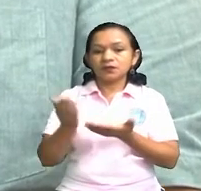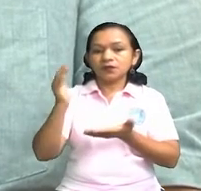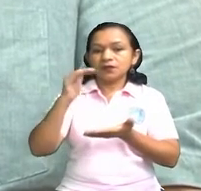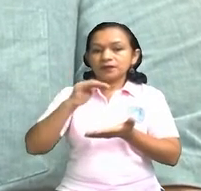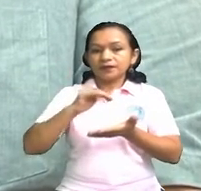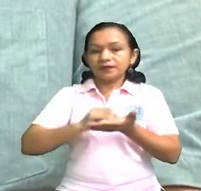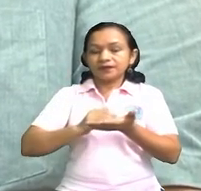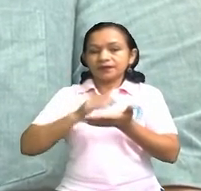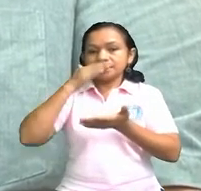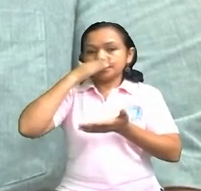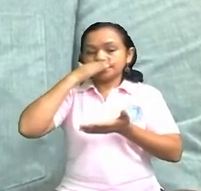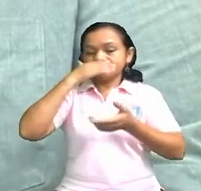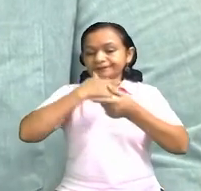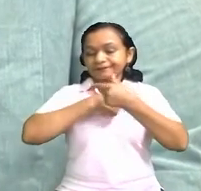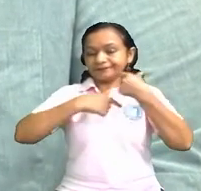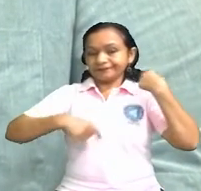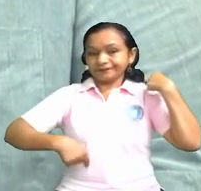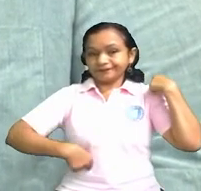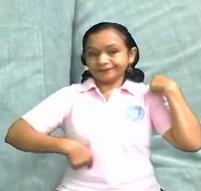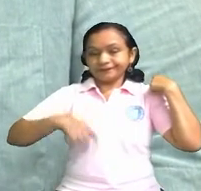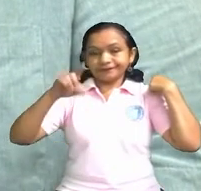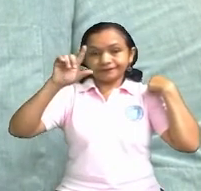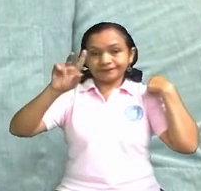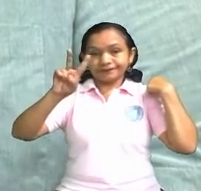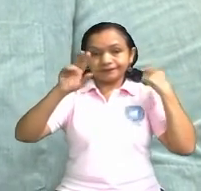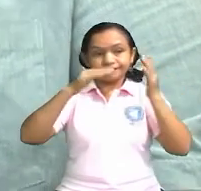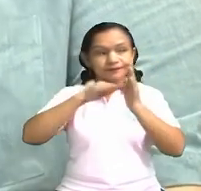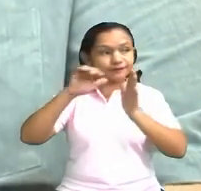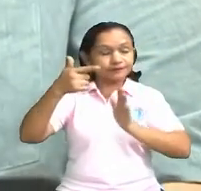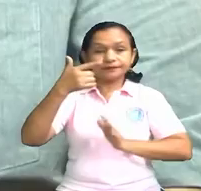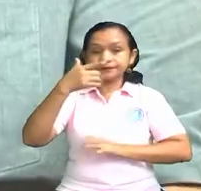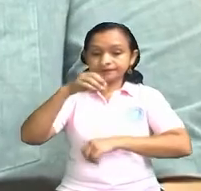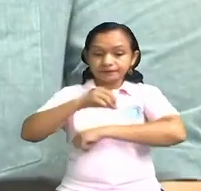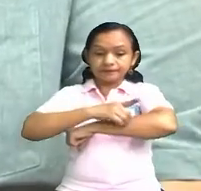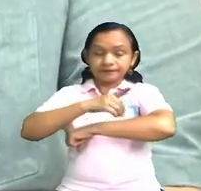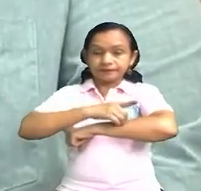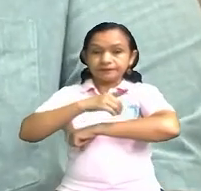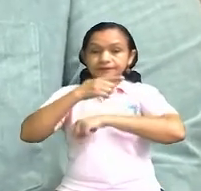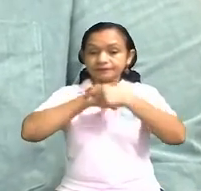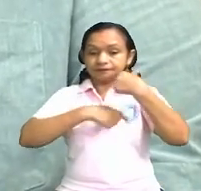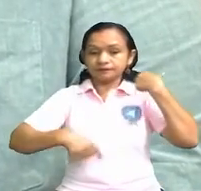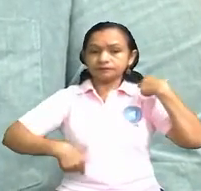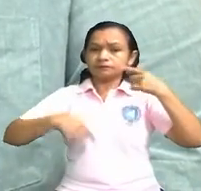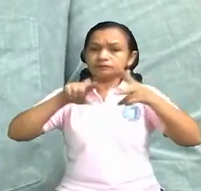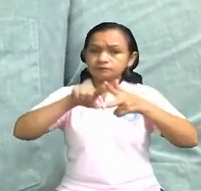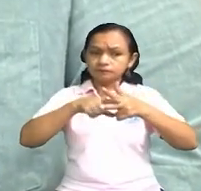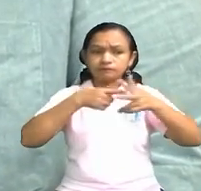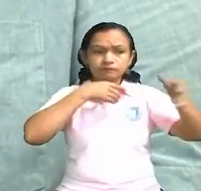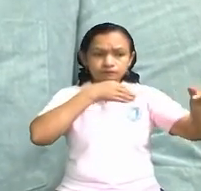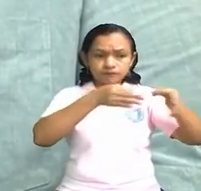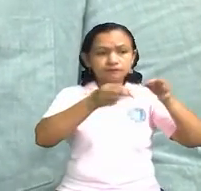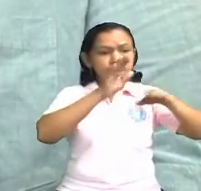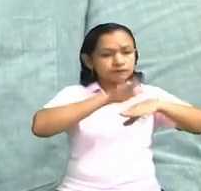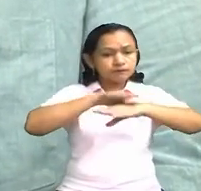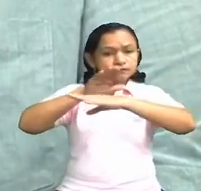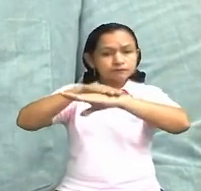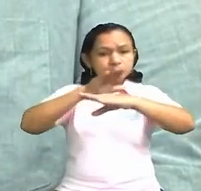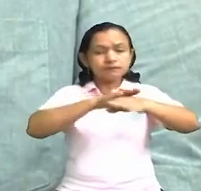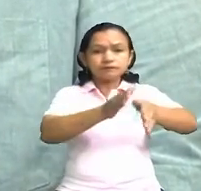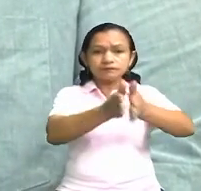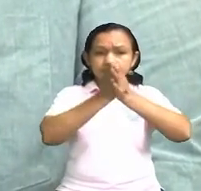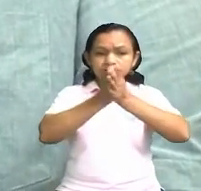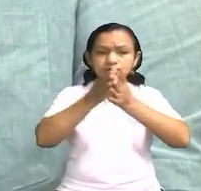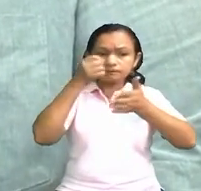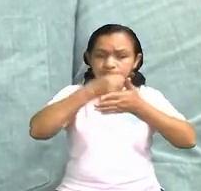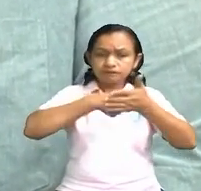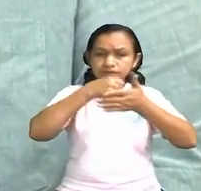de gobierno en el 2007, el comandante Daniel comenzó a instruir que teníamos que fortalecer